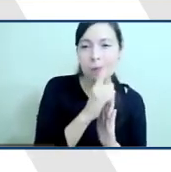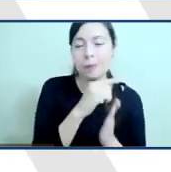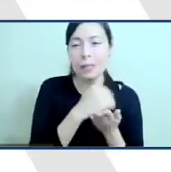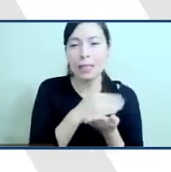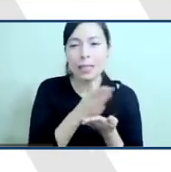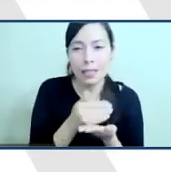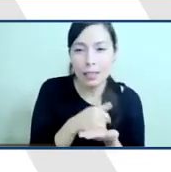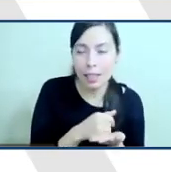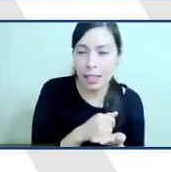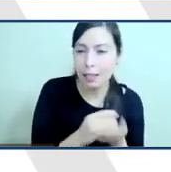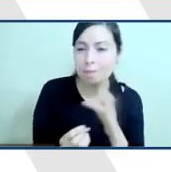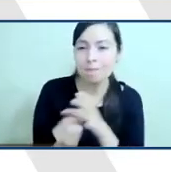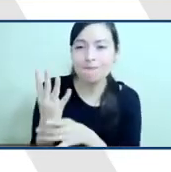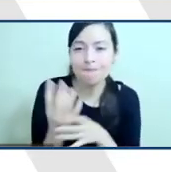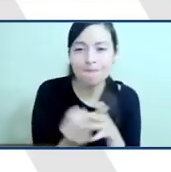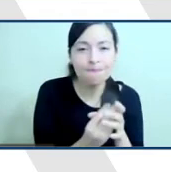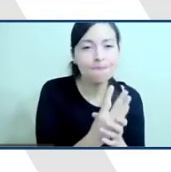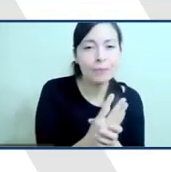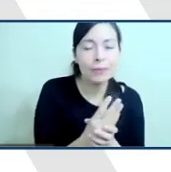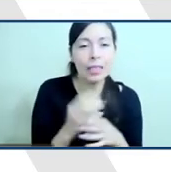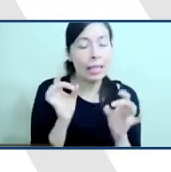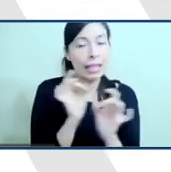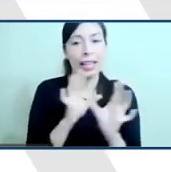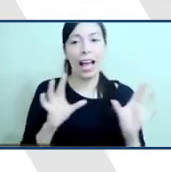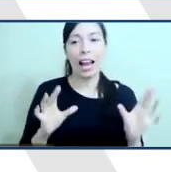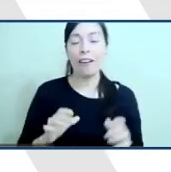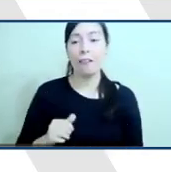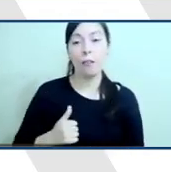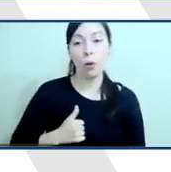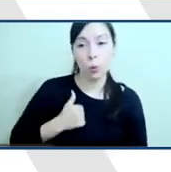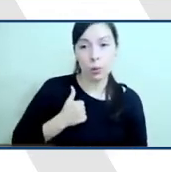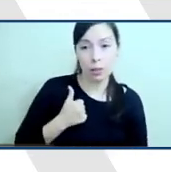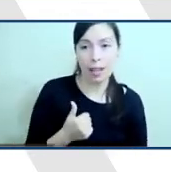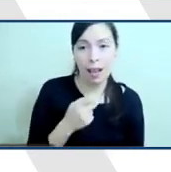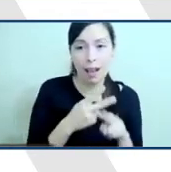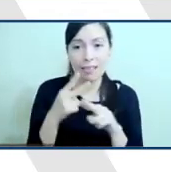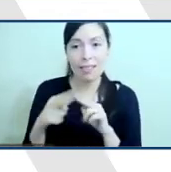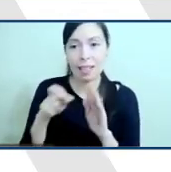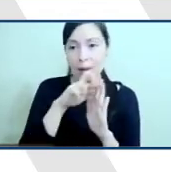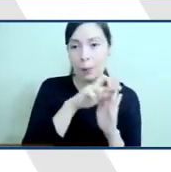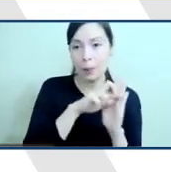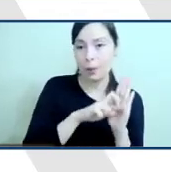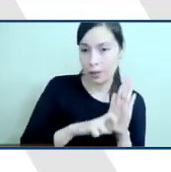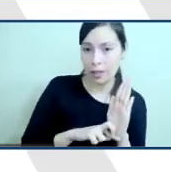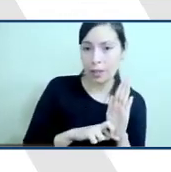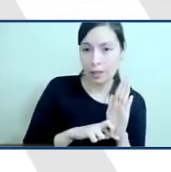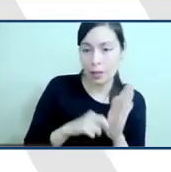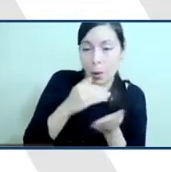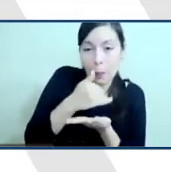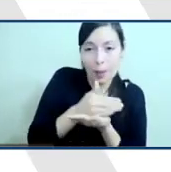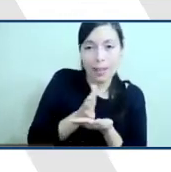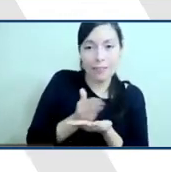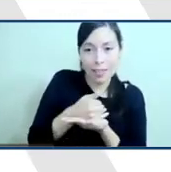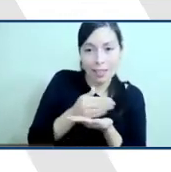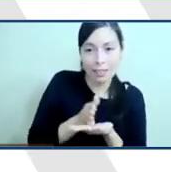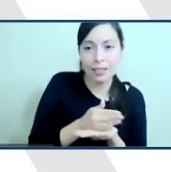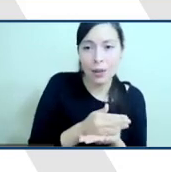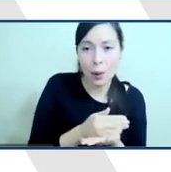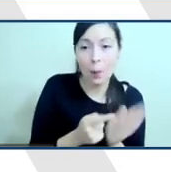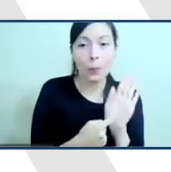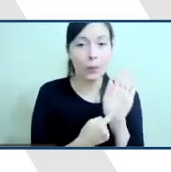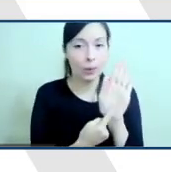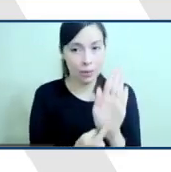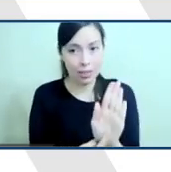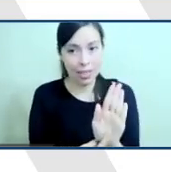estrategias de innovación, que estén claras las voluntades de desarrollar estos proyectos y que haya una planificación que podamos siempre mostrar a